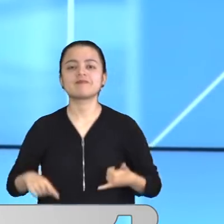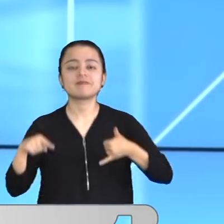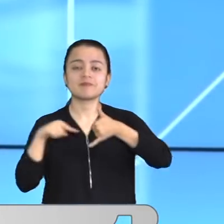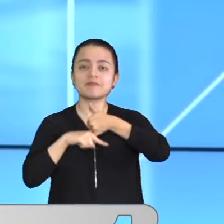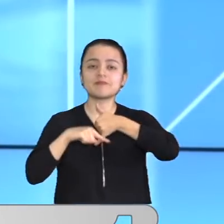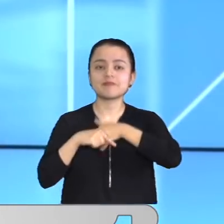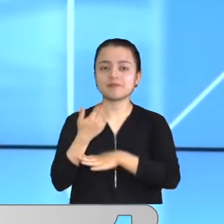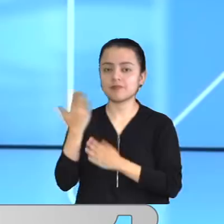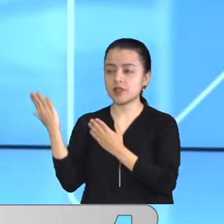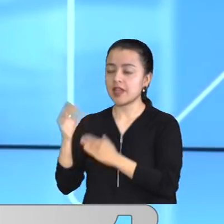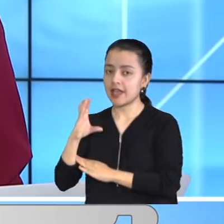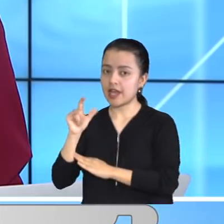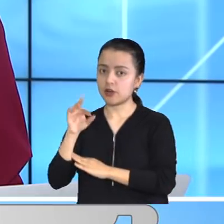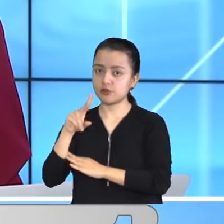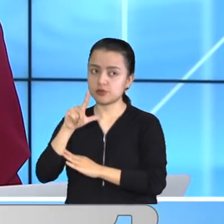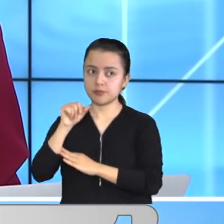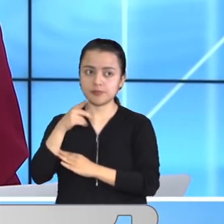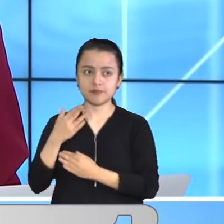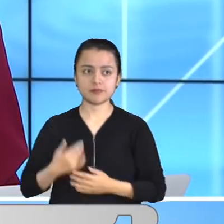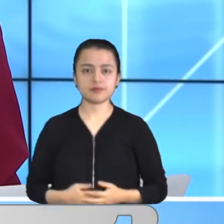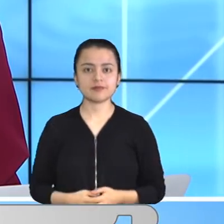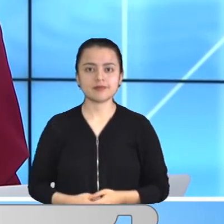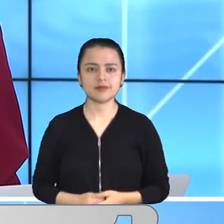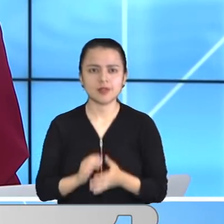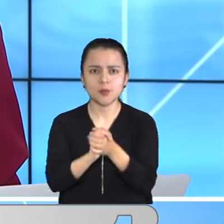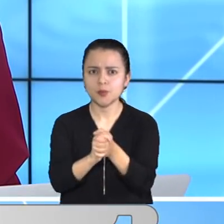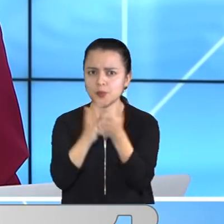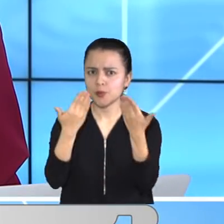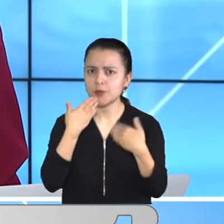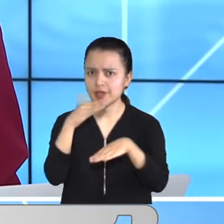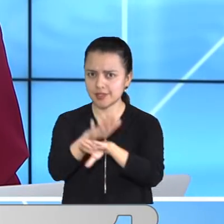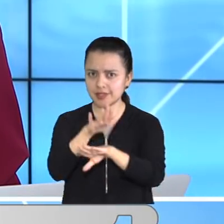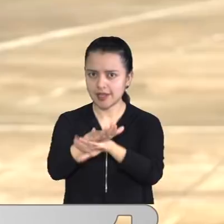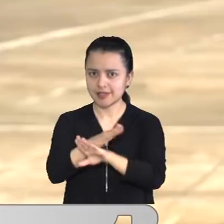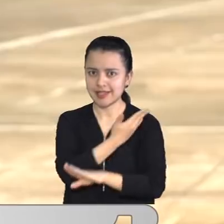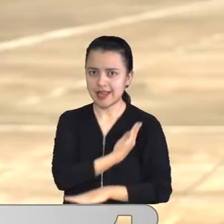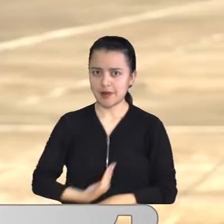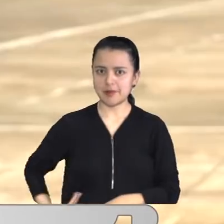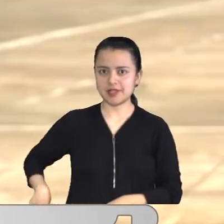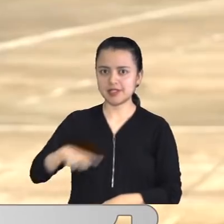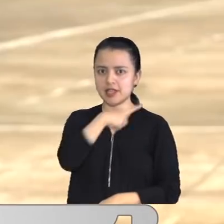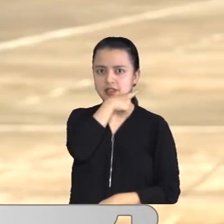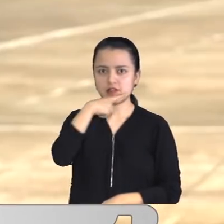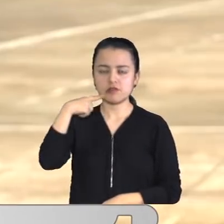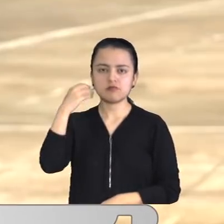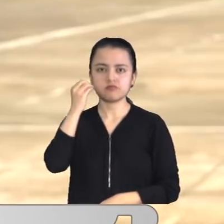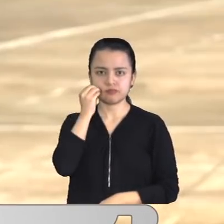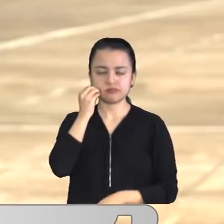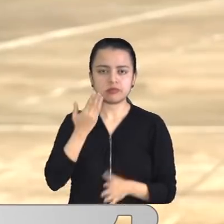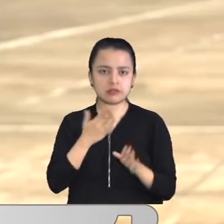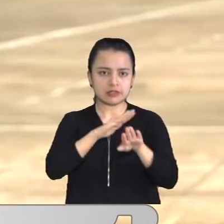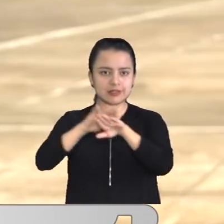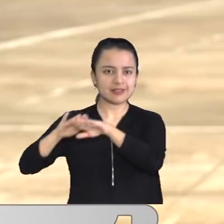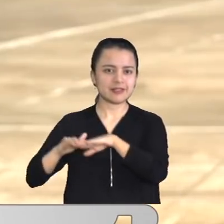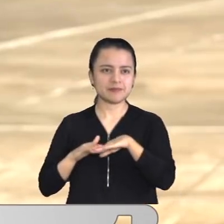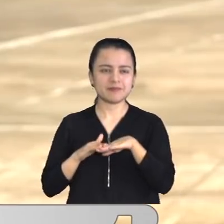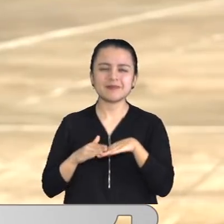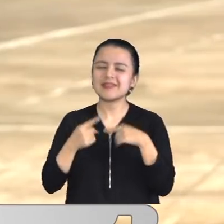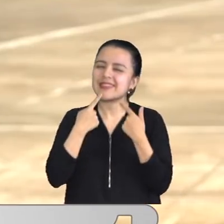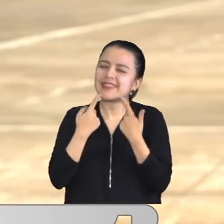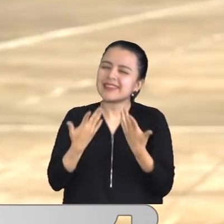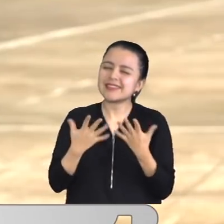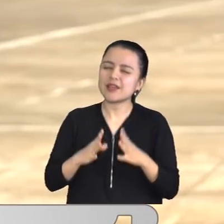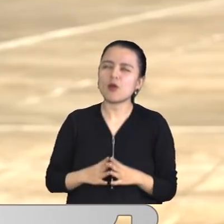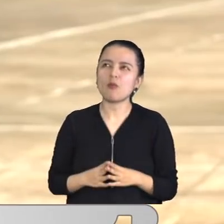Ruiz. Carlos, muy buenas tardes. ¿Qué tal? Muy buenas tardes. El presidente Iván Duque acaba de declarar aquí en Leticia que fue un blanco legítimo el